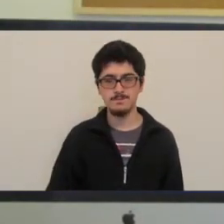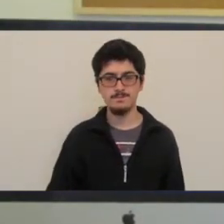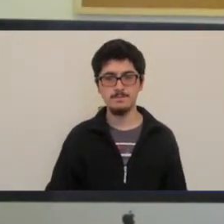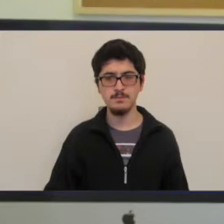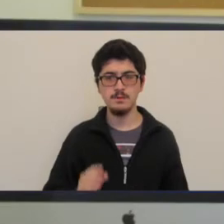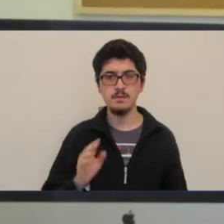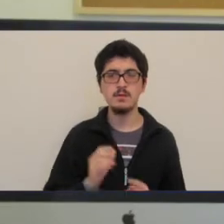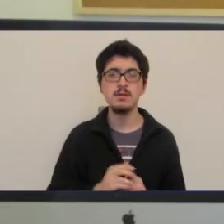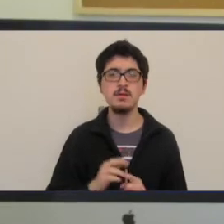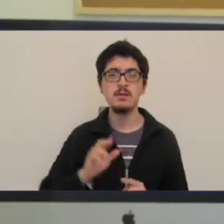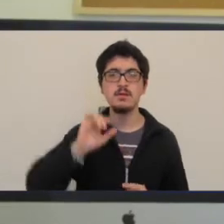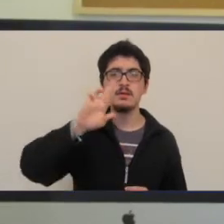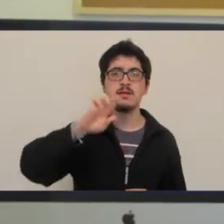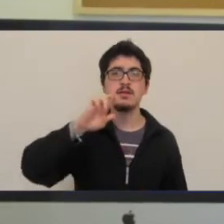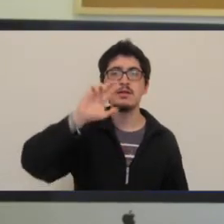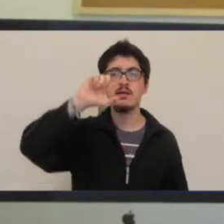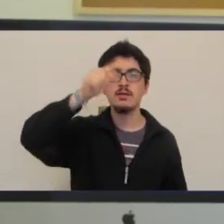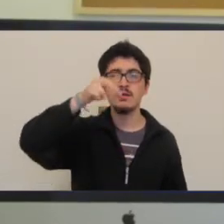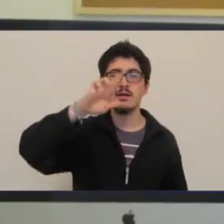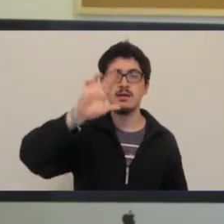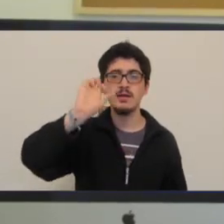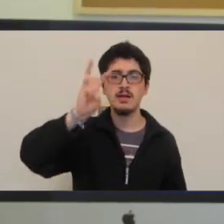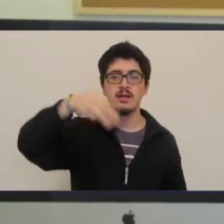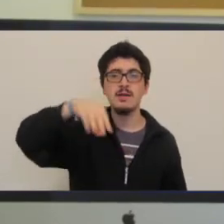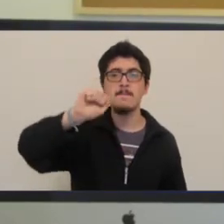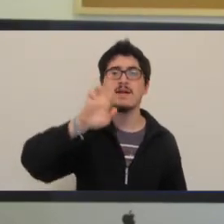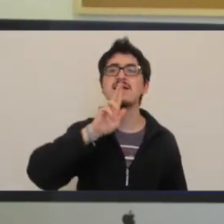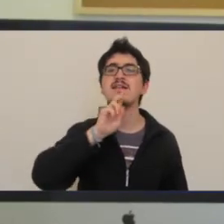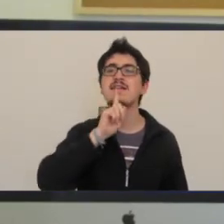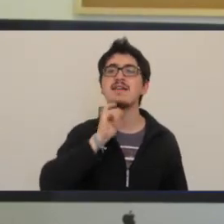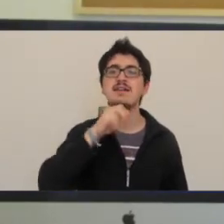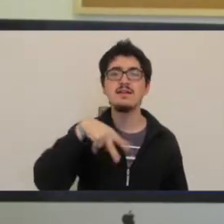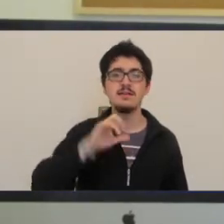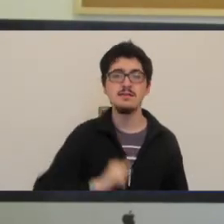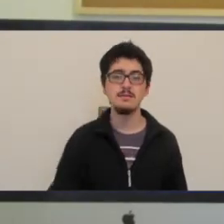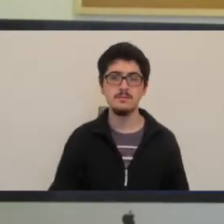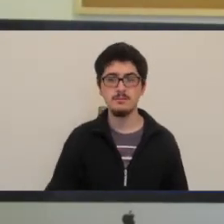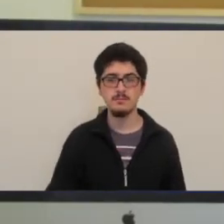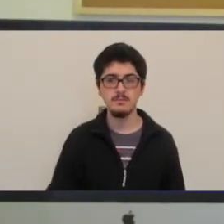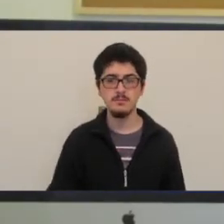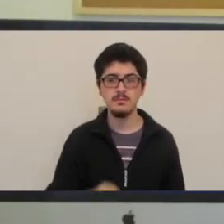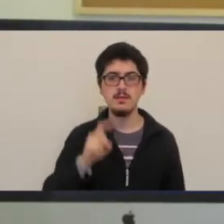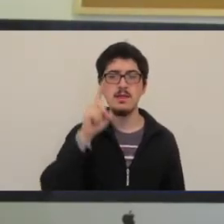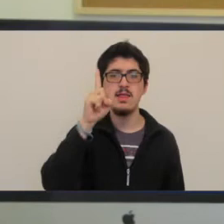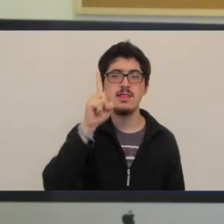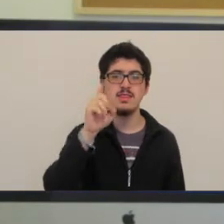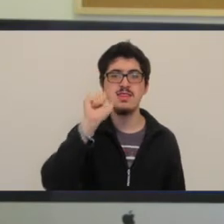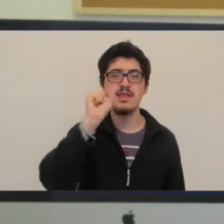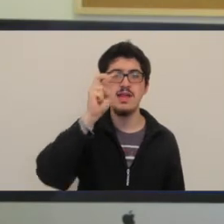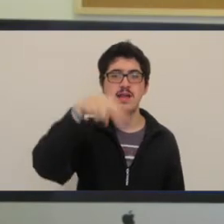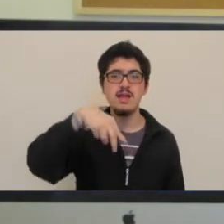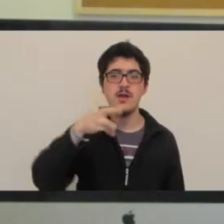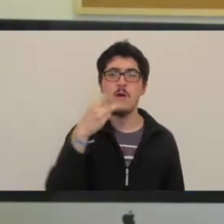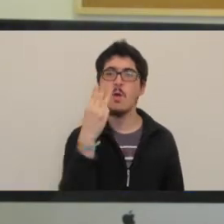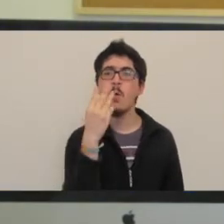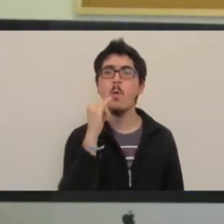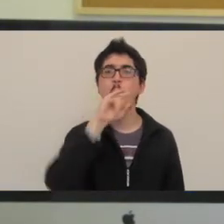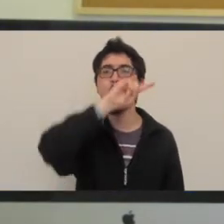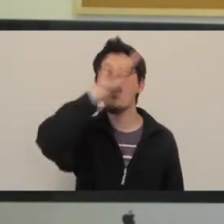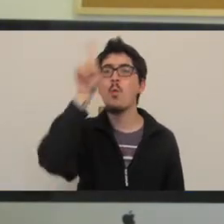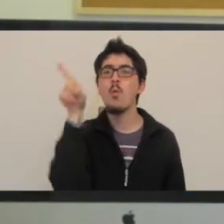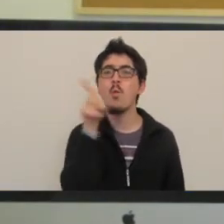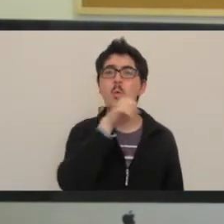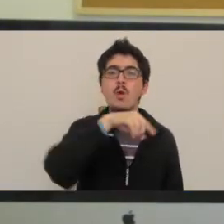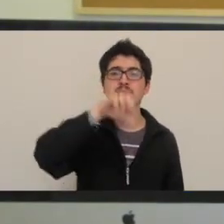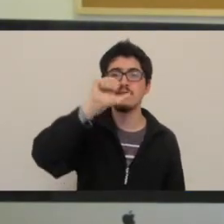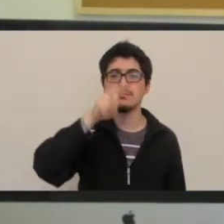Brian Cogman. Tiene un prefacio de George R. R. Martin y un prólogo escrito por los productores de Juego de Tronos, que